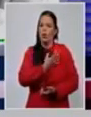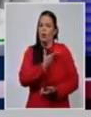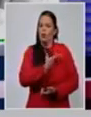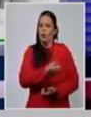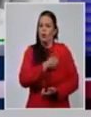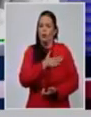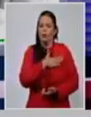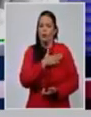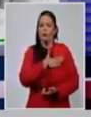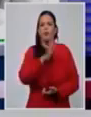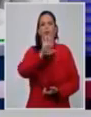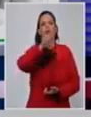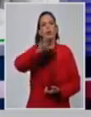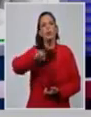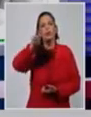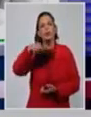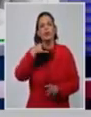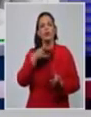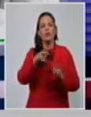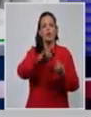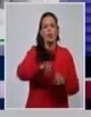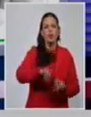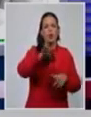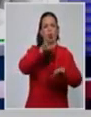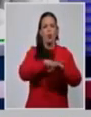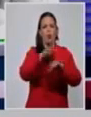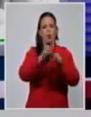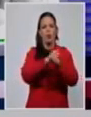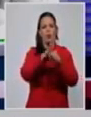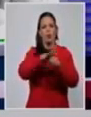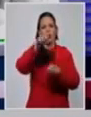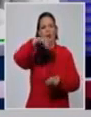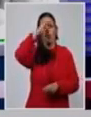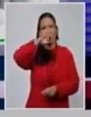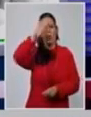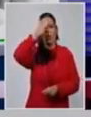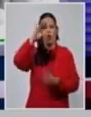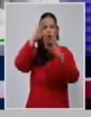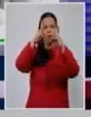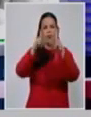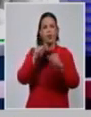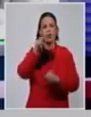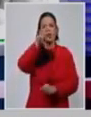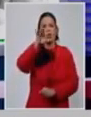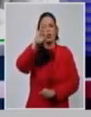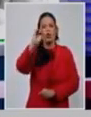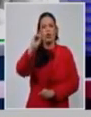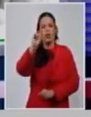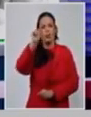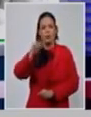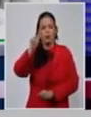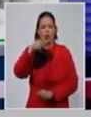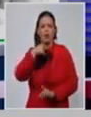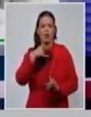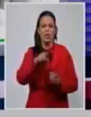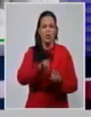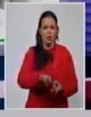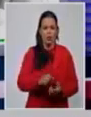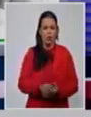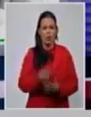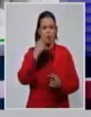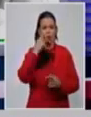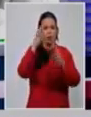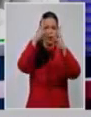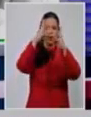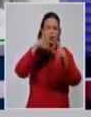a consecuencia de la enfermedad. Cuba acumula hasta este momento 180 decesos como acumulado total desde